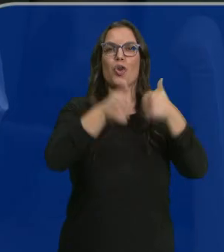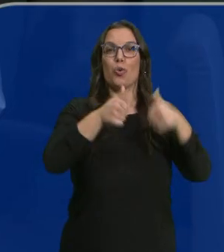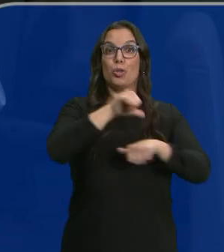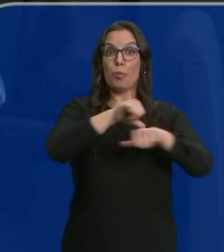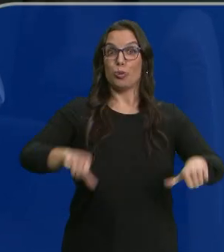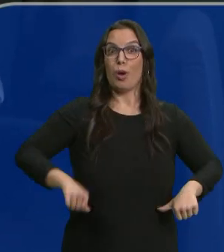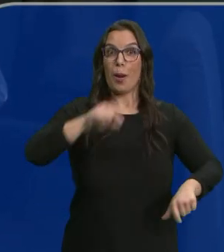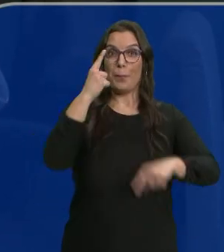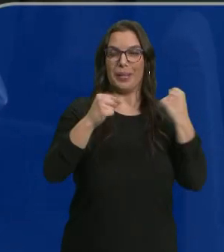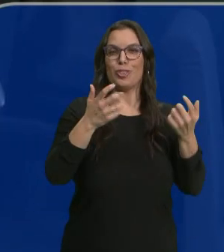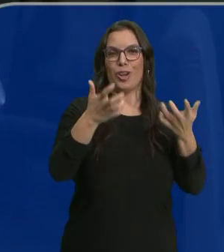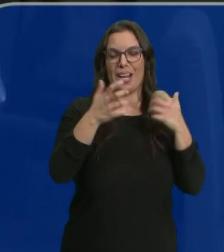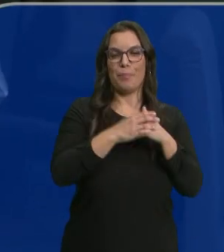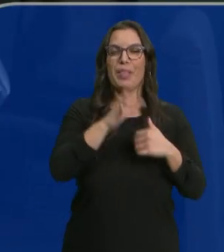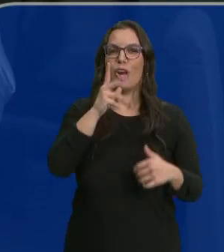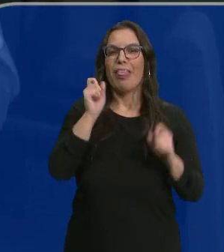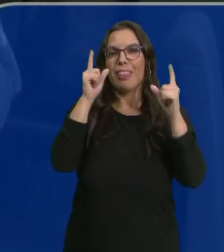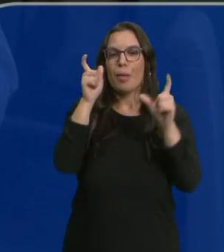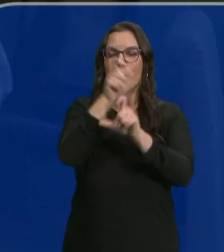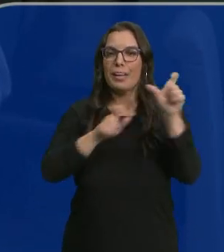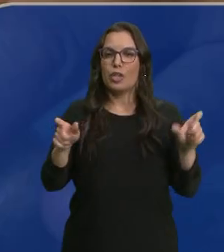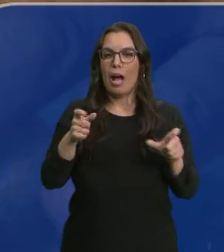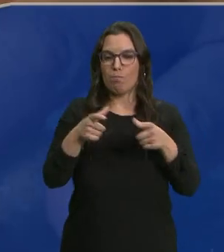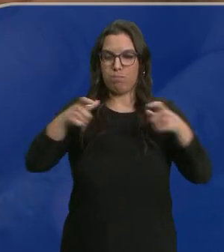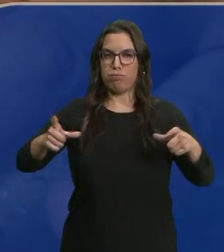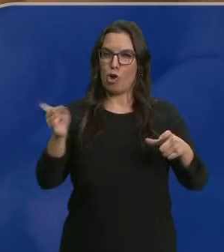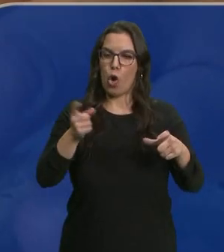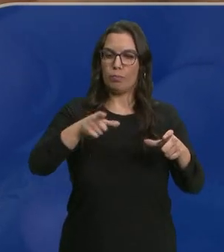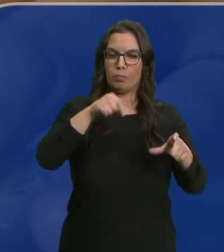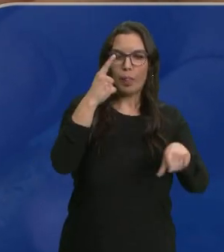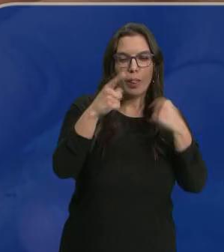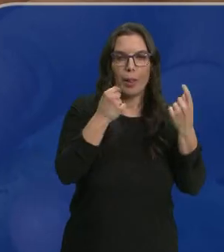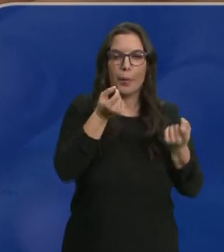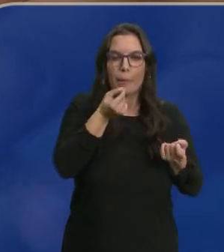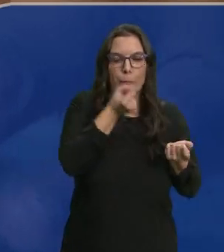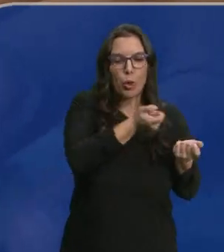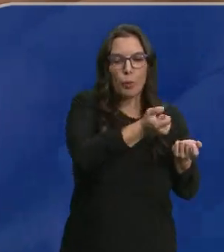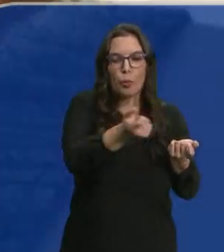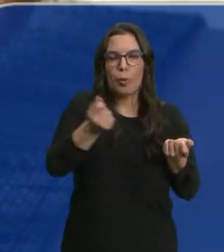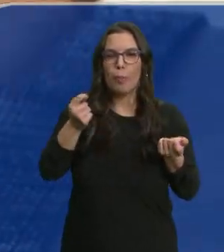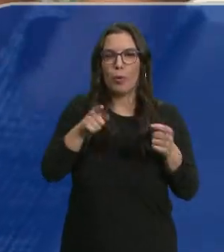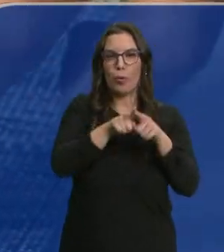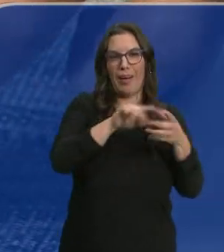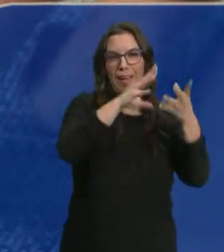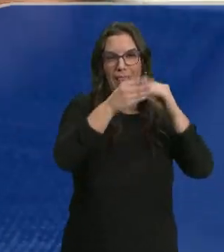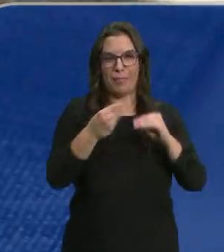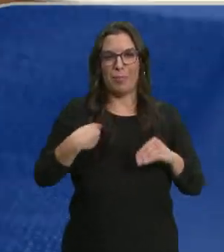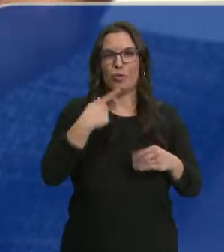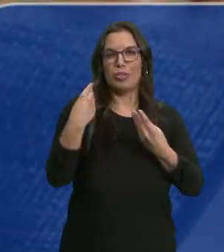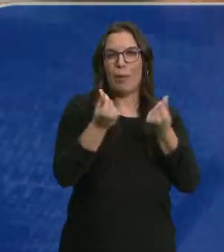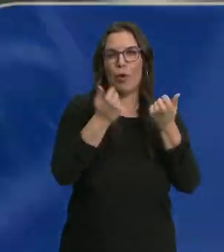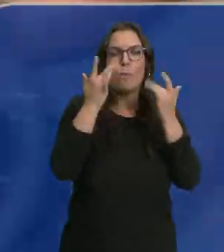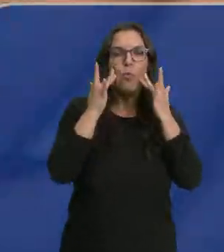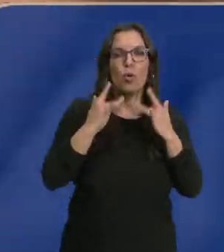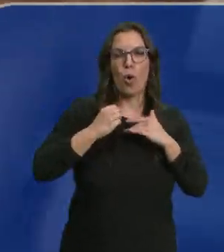más que a la gente le gusta comer pues pequeñas tapas, pequeños petiscos. Prepara un mordisco del Atlántico para el campeonato